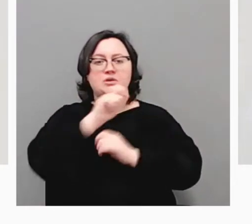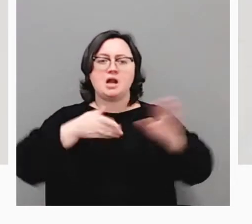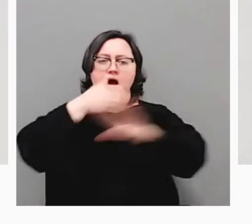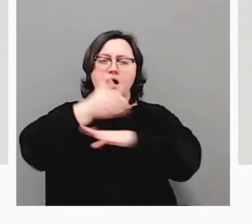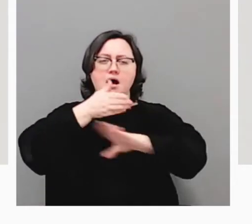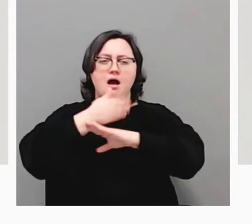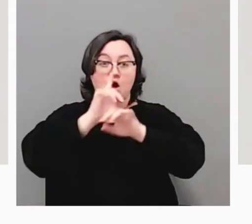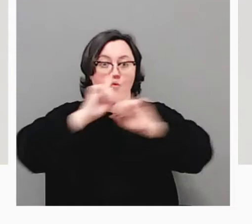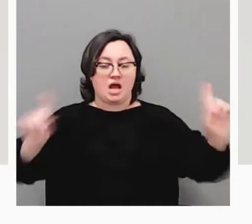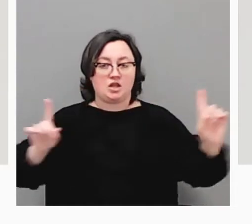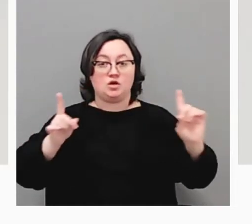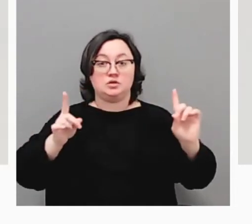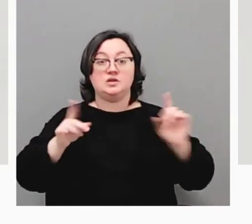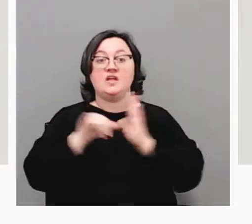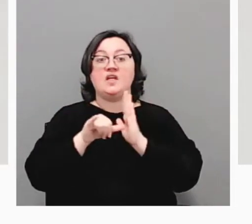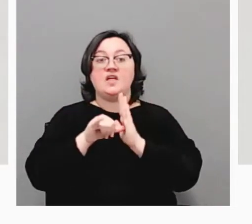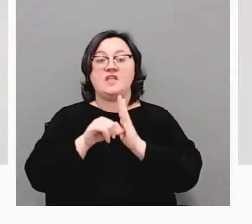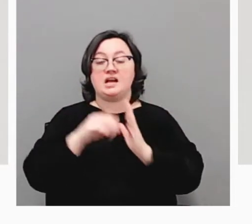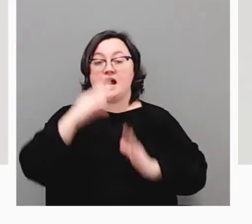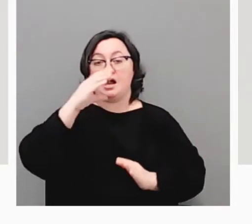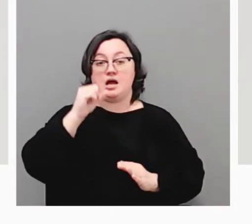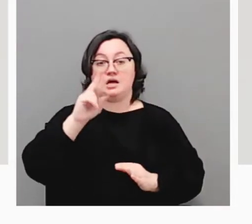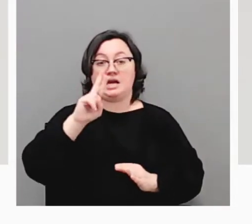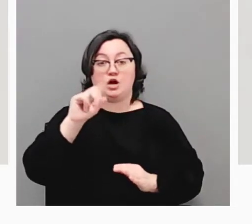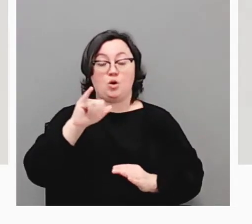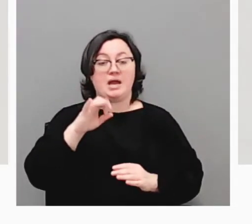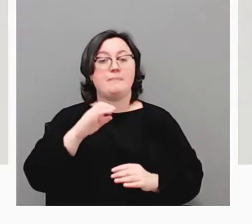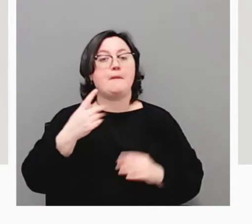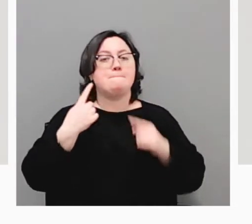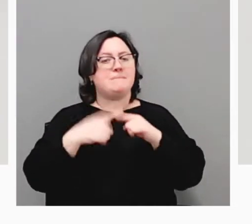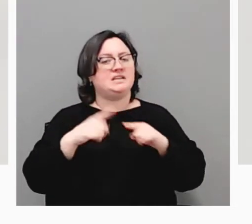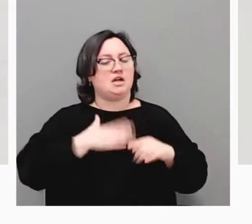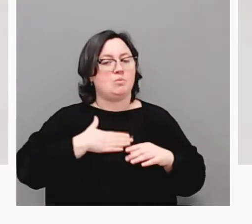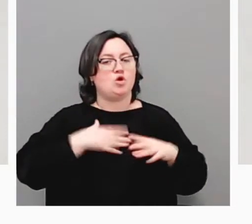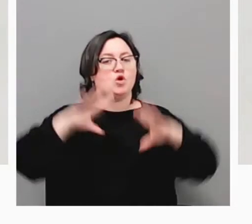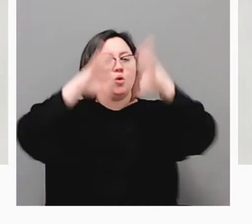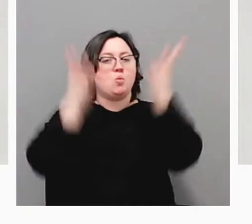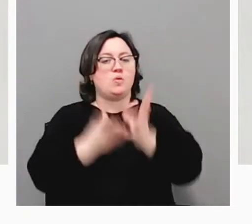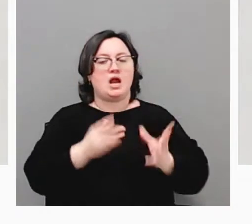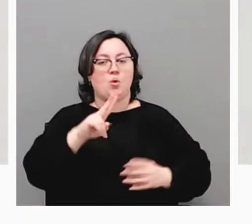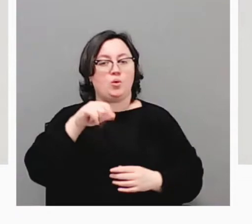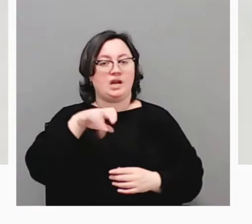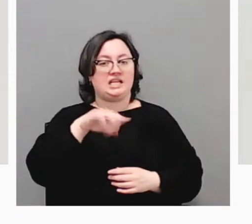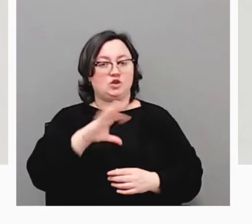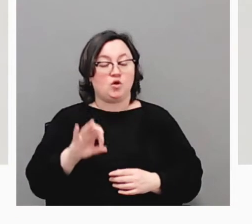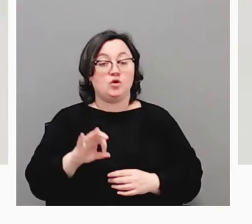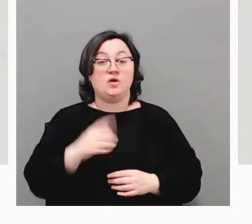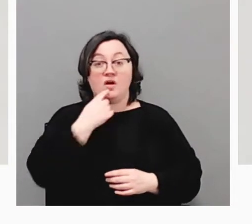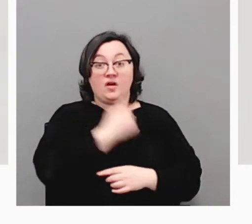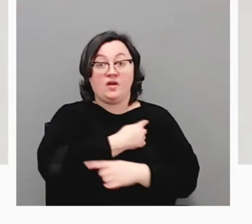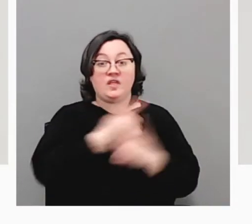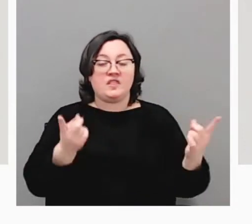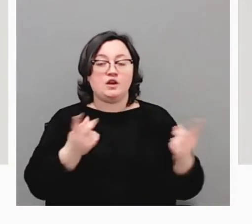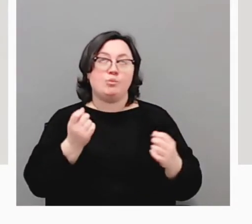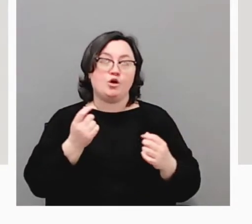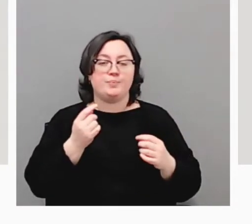está muy cerca de la localidad de Cracovia, que también es Patrimonio Mundial de UNESCO, y tengo que decir también, como reparo,